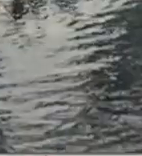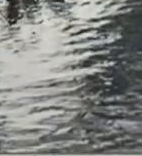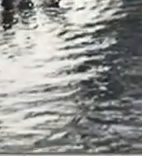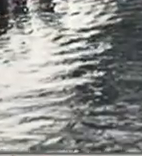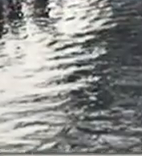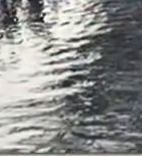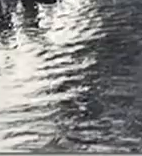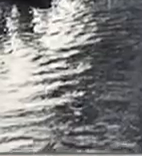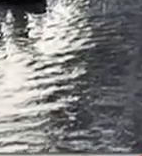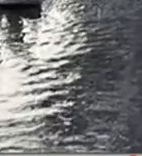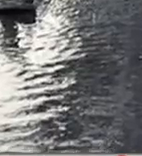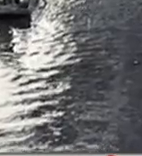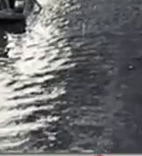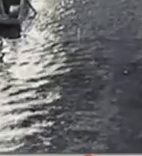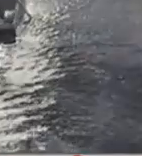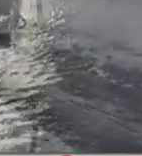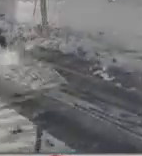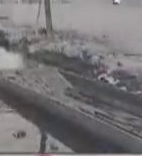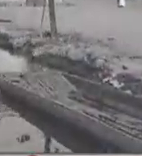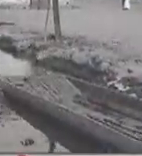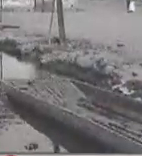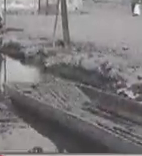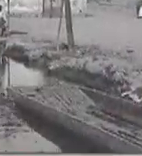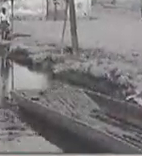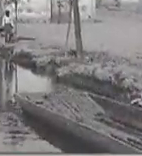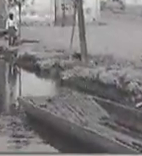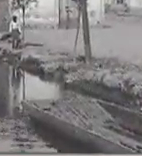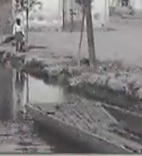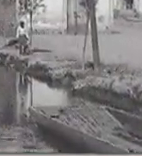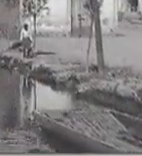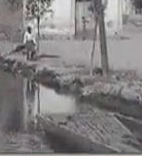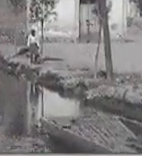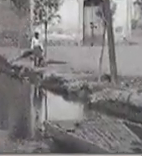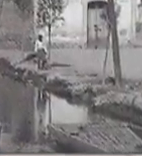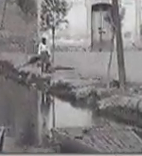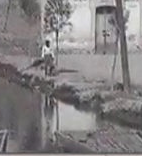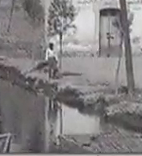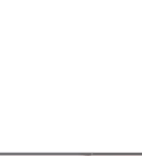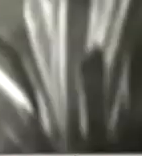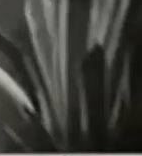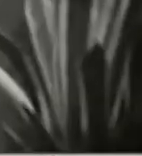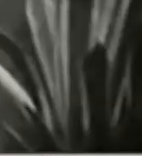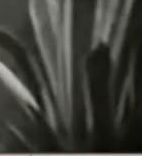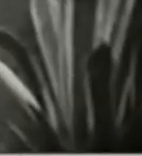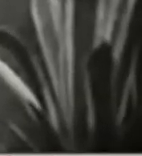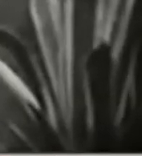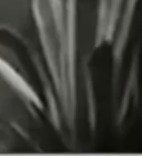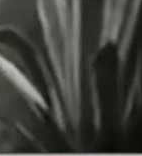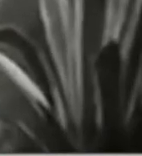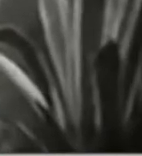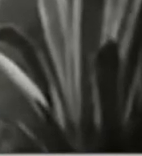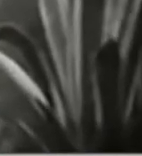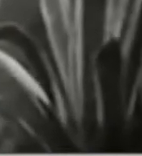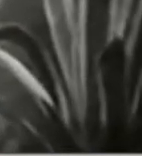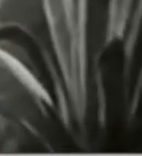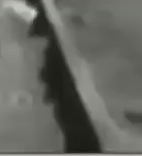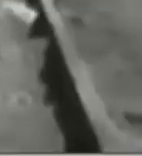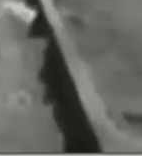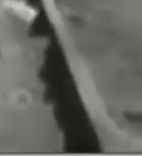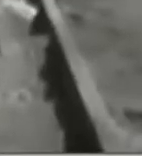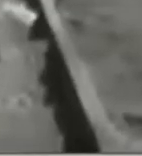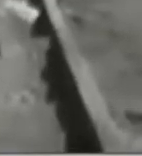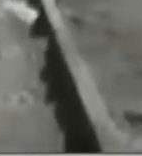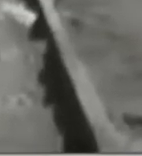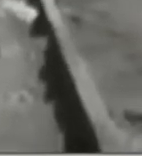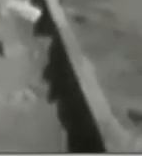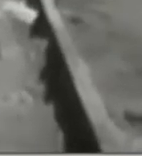manantiales que a través de canales y ríos descendía de las zonas montañosas aledañas. Desde la primera mitad del siglo XX,